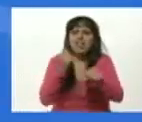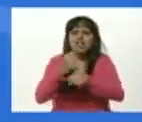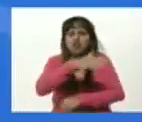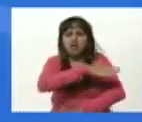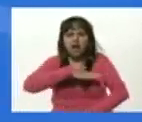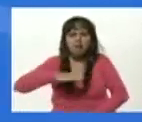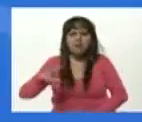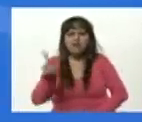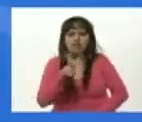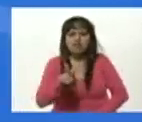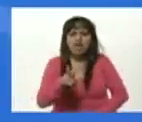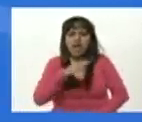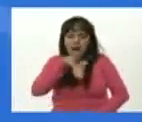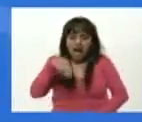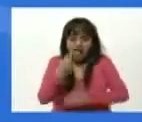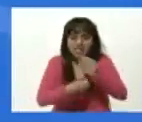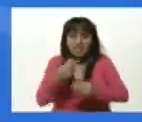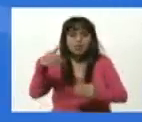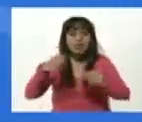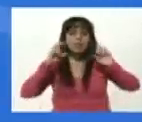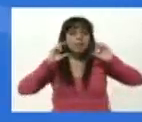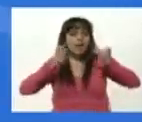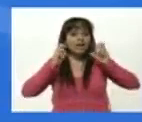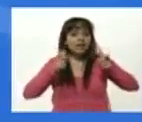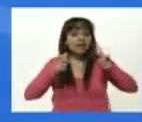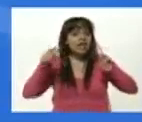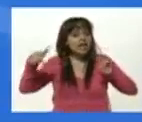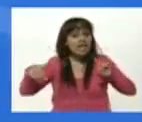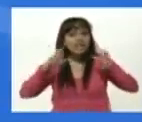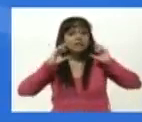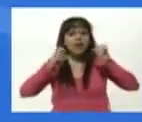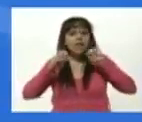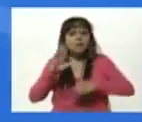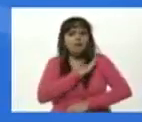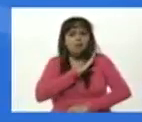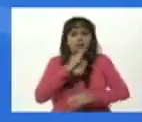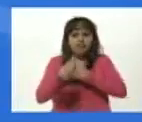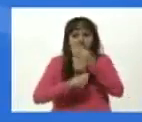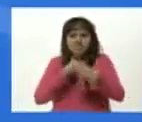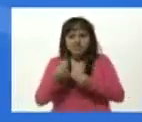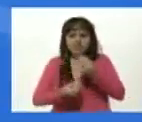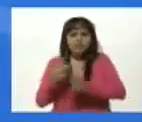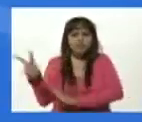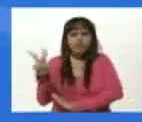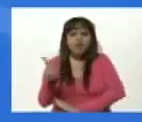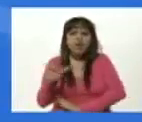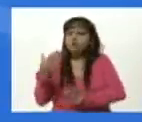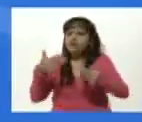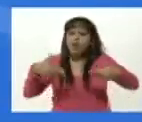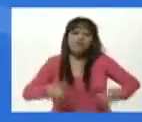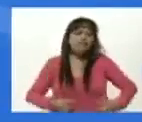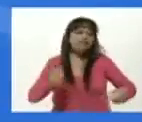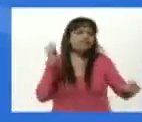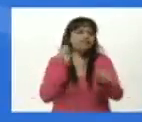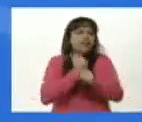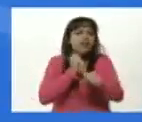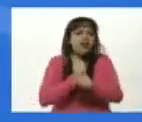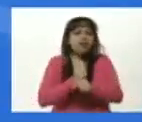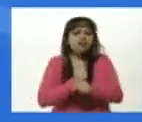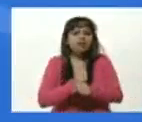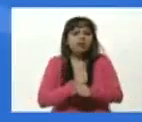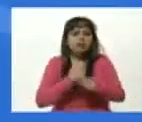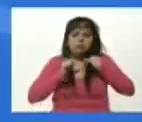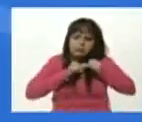estamos produciendo el maíz aquí. Aquí está el maíz producido en Venezuela con mucho esfuerzo, con mucho trabajo, con mucho